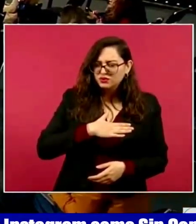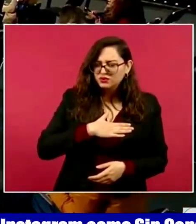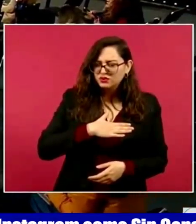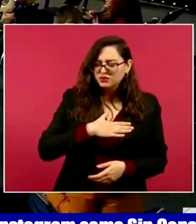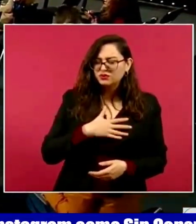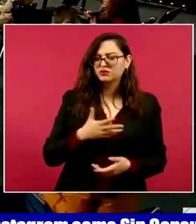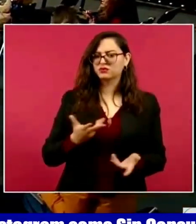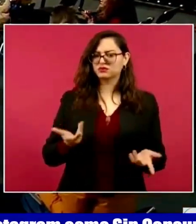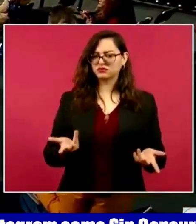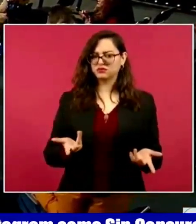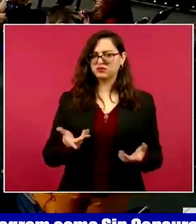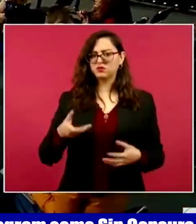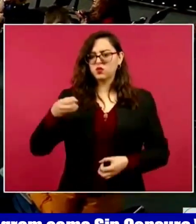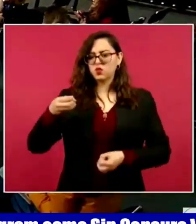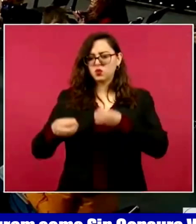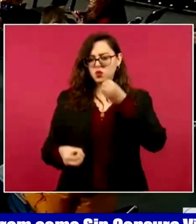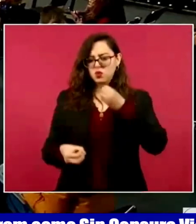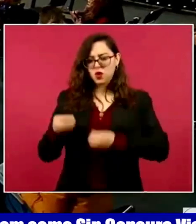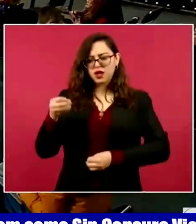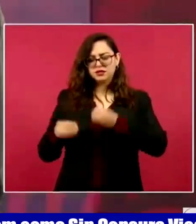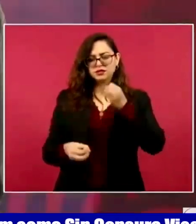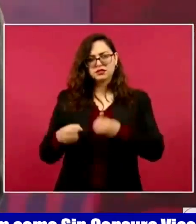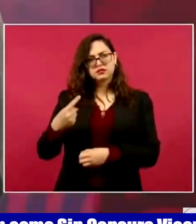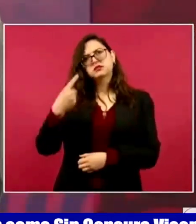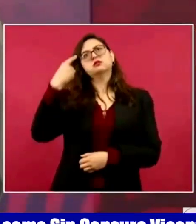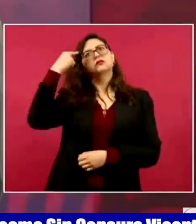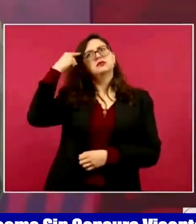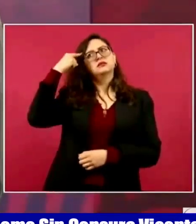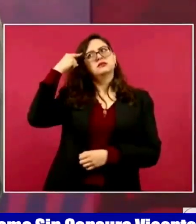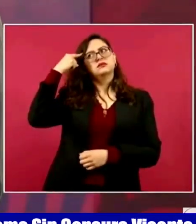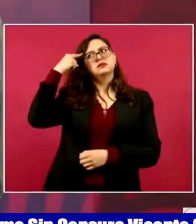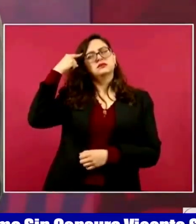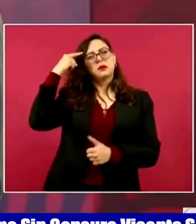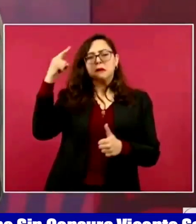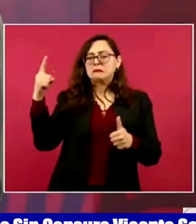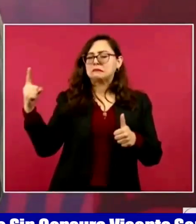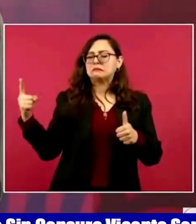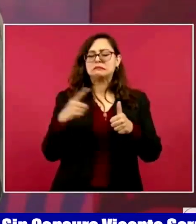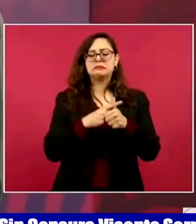el juez que tiene que